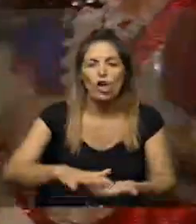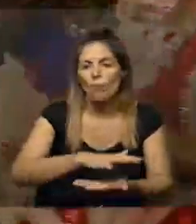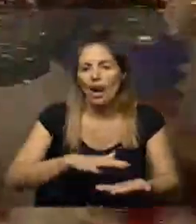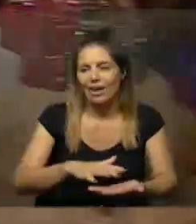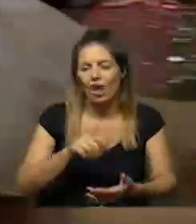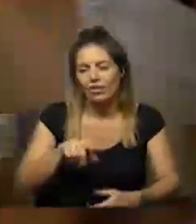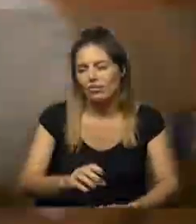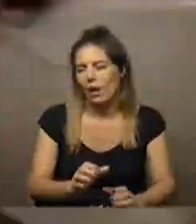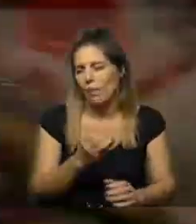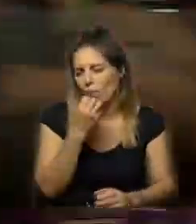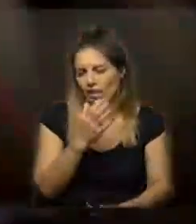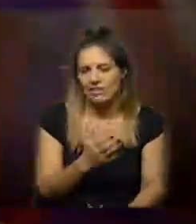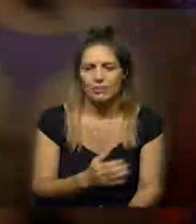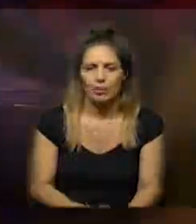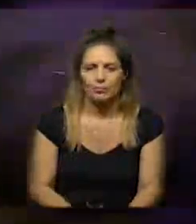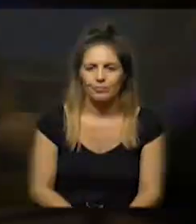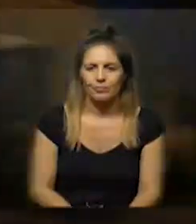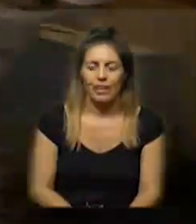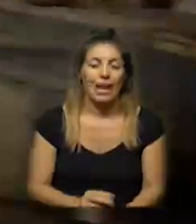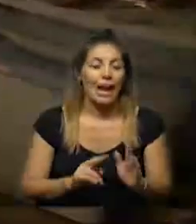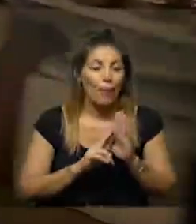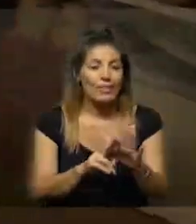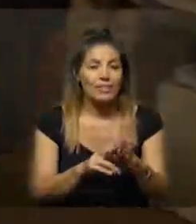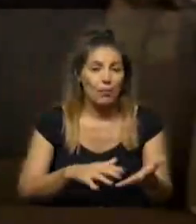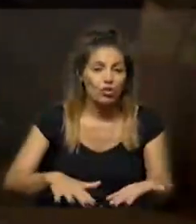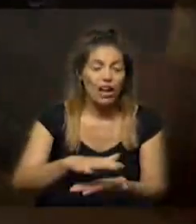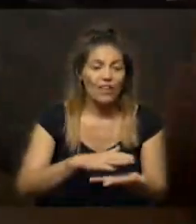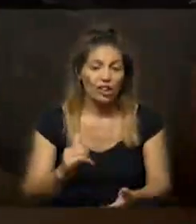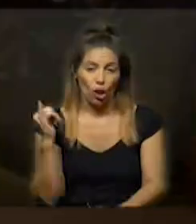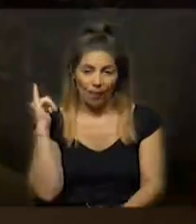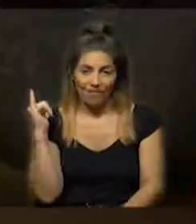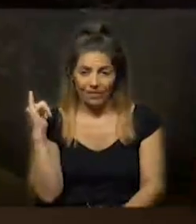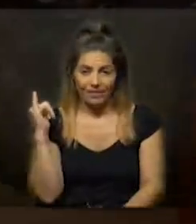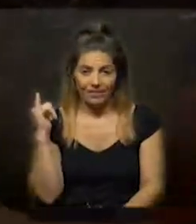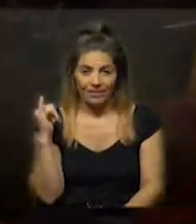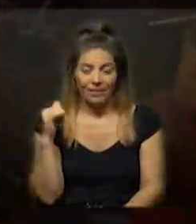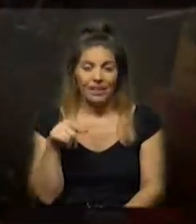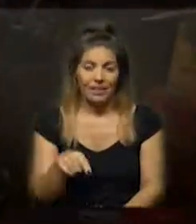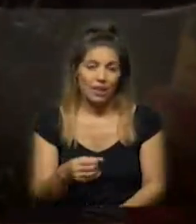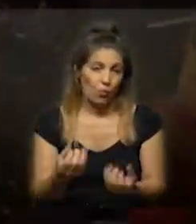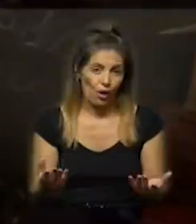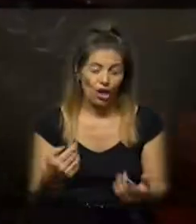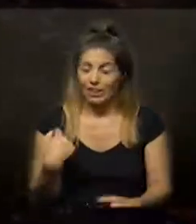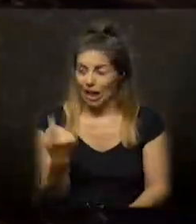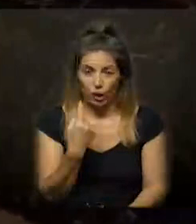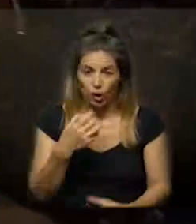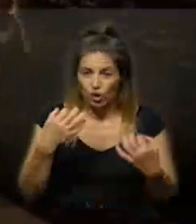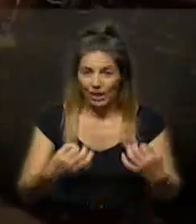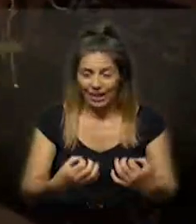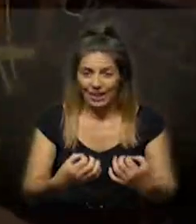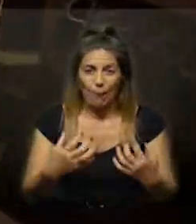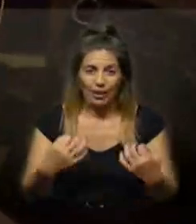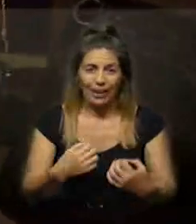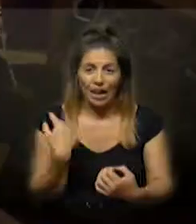y eso está de más. O sea, representamos al barrio Malvin y bueno, y a todos en realidad, porque en